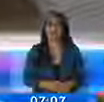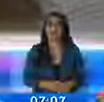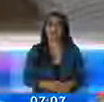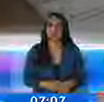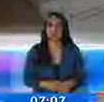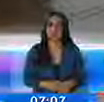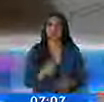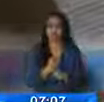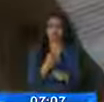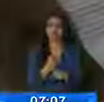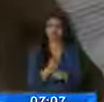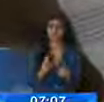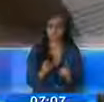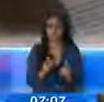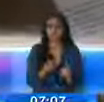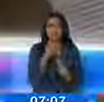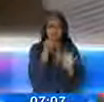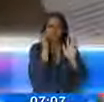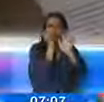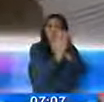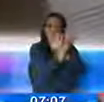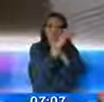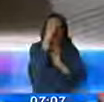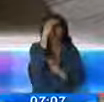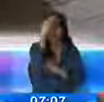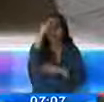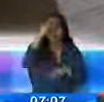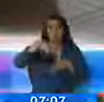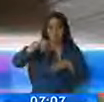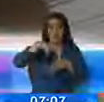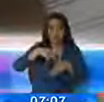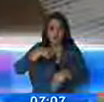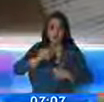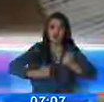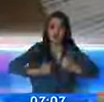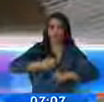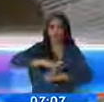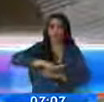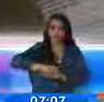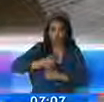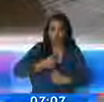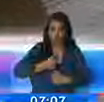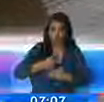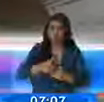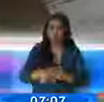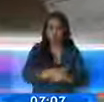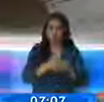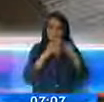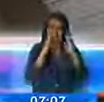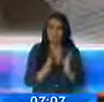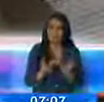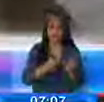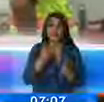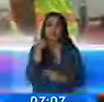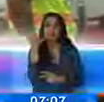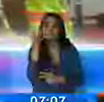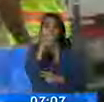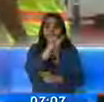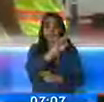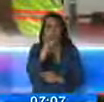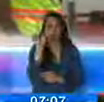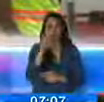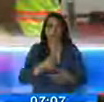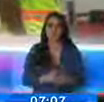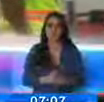en seguida nosotros pusimos parte a lo que es la policía nacional y también al 911 por